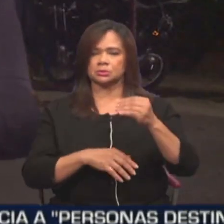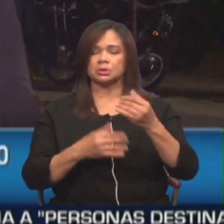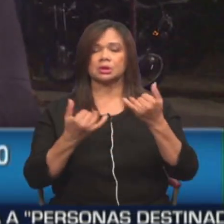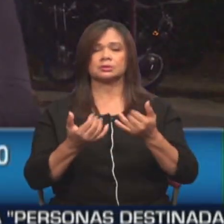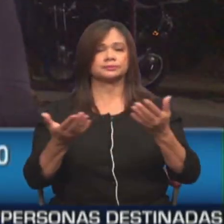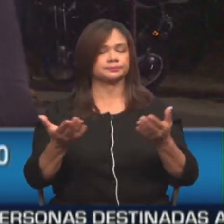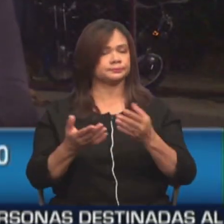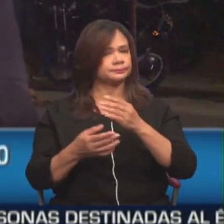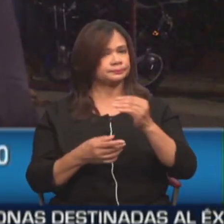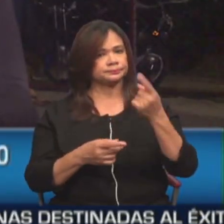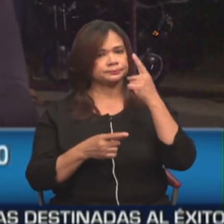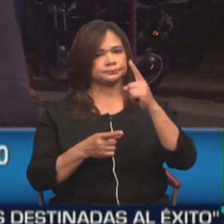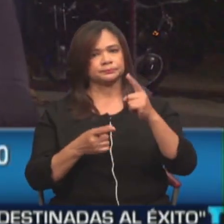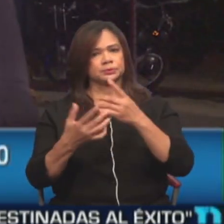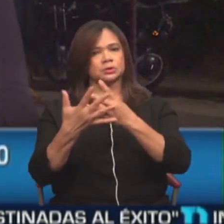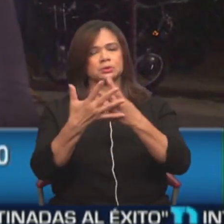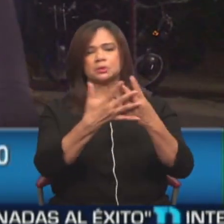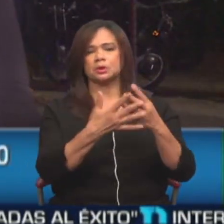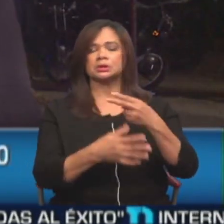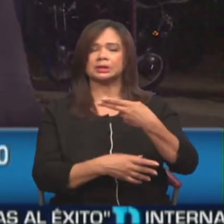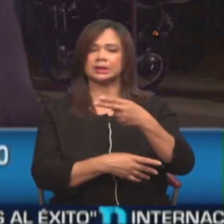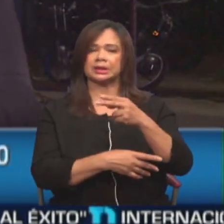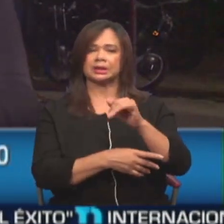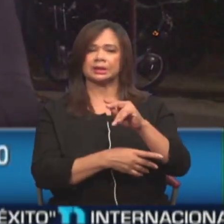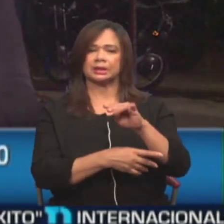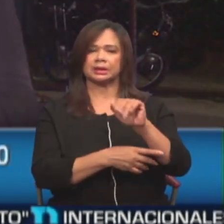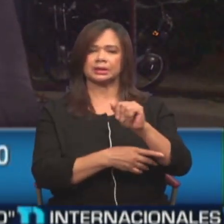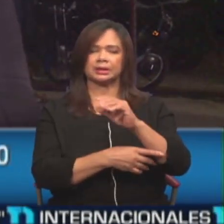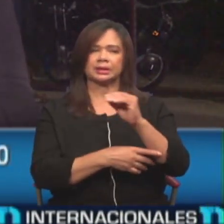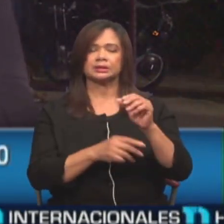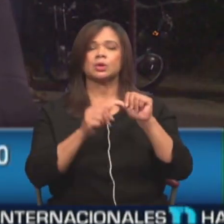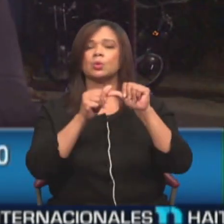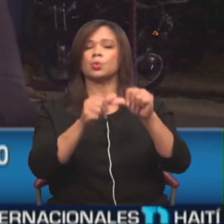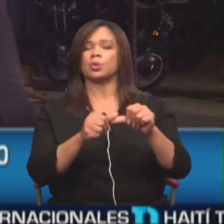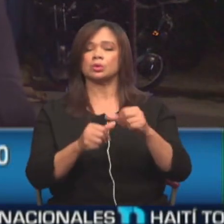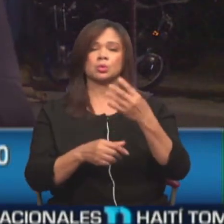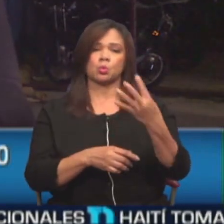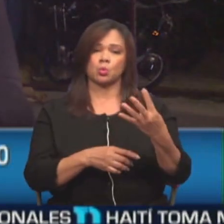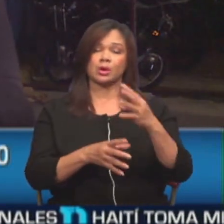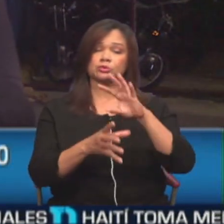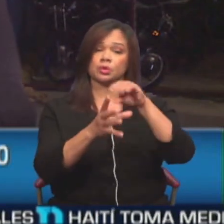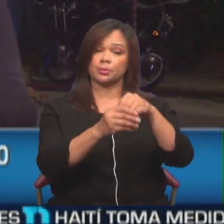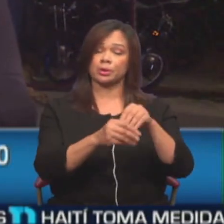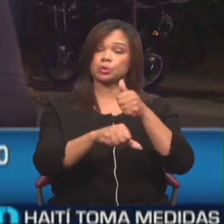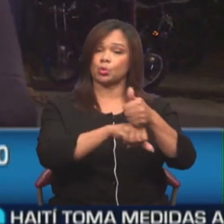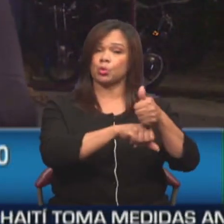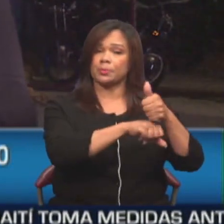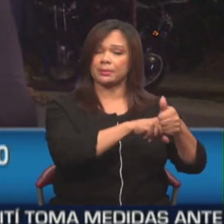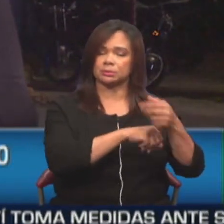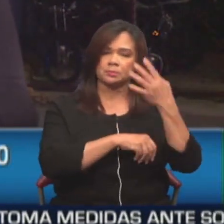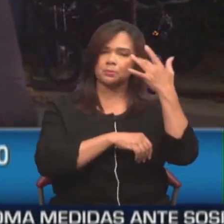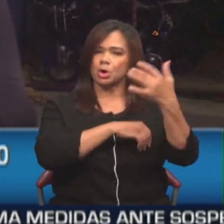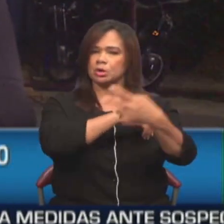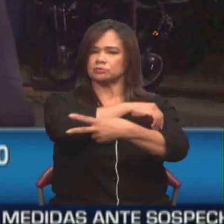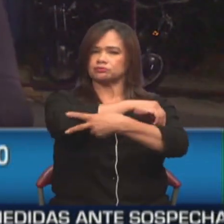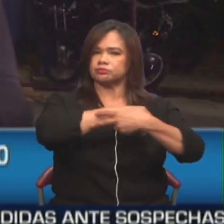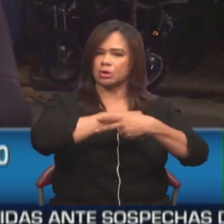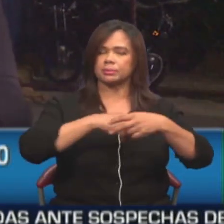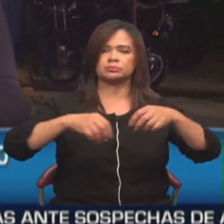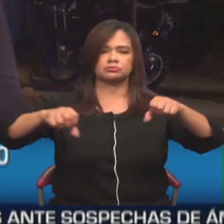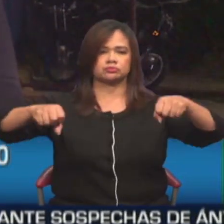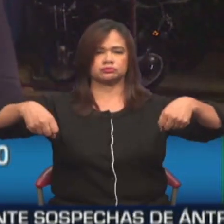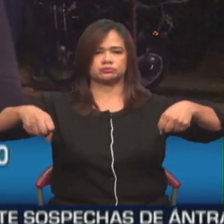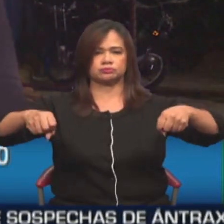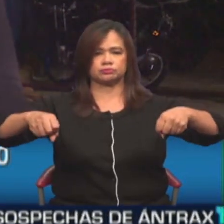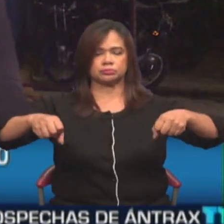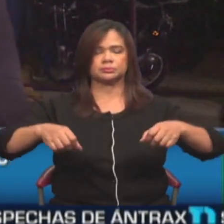encuentro frente al destacamento de Haina, donde permanecen los cuatro implicados en el caso del robo de un motor